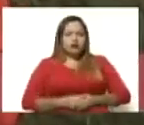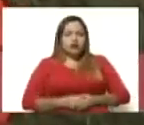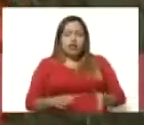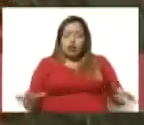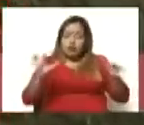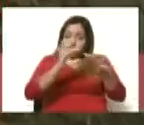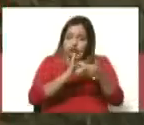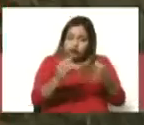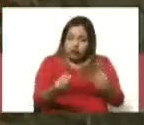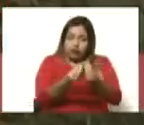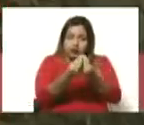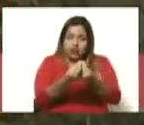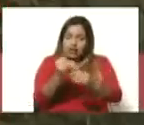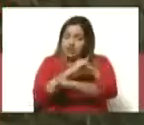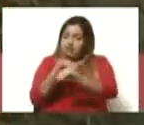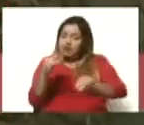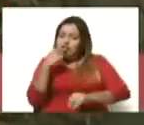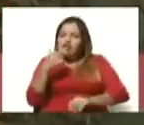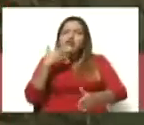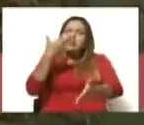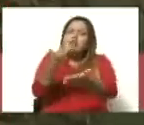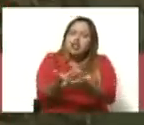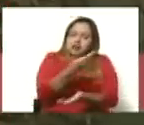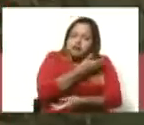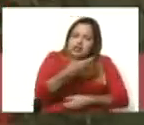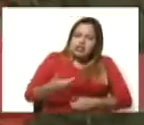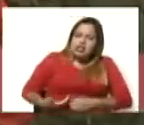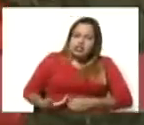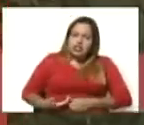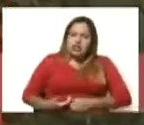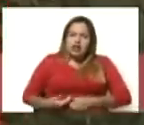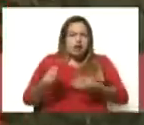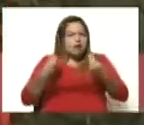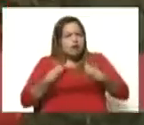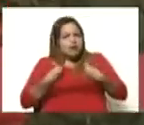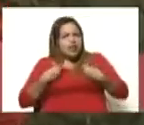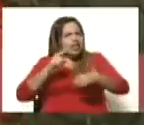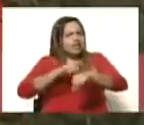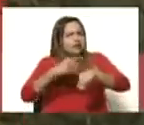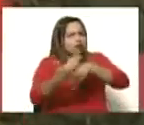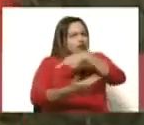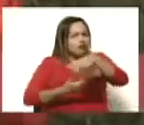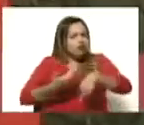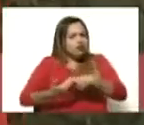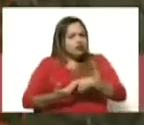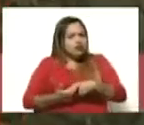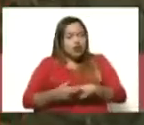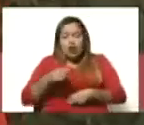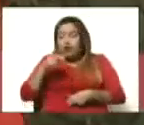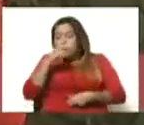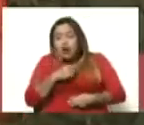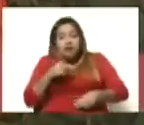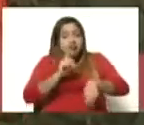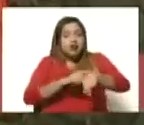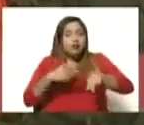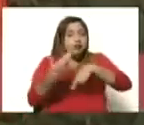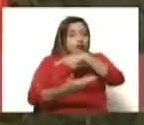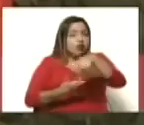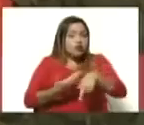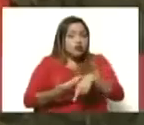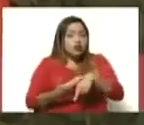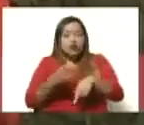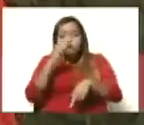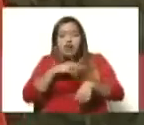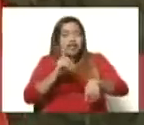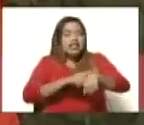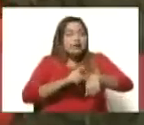acompaña. Termino diciendo que gracias, presidente, por vivir en los tiempos de revolución. Si no estuviésemos en tiempos de revolución, si no hubiésemos vivido los